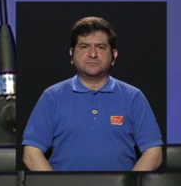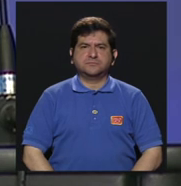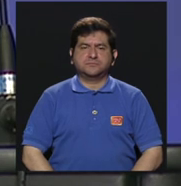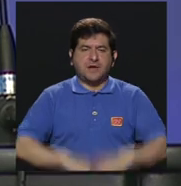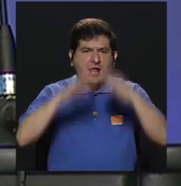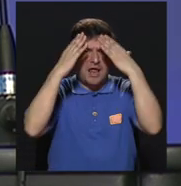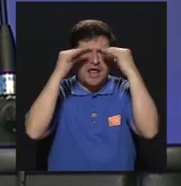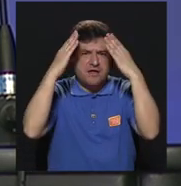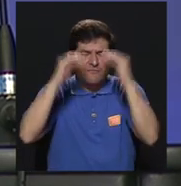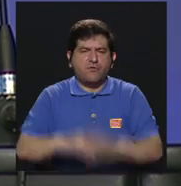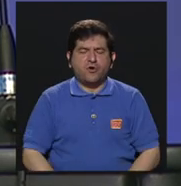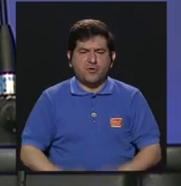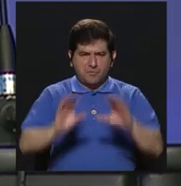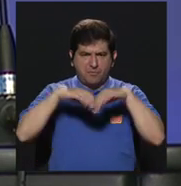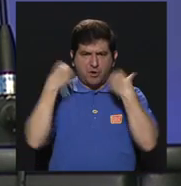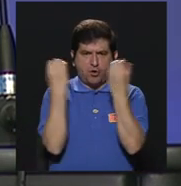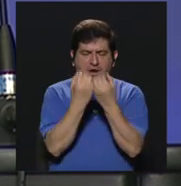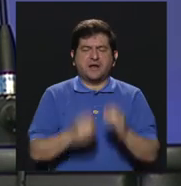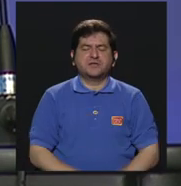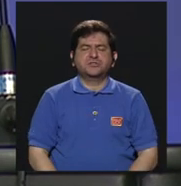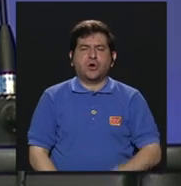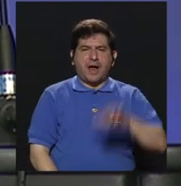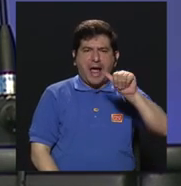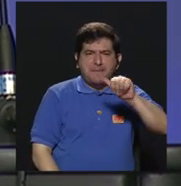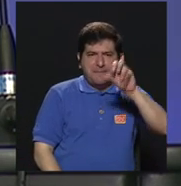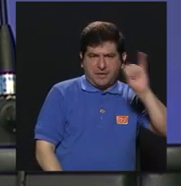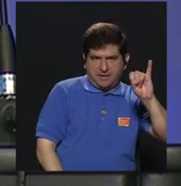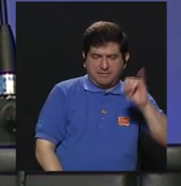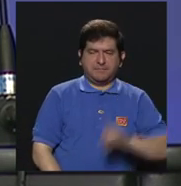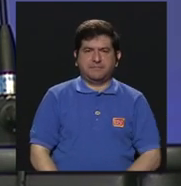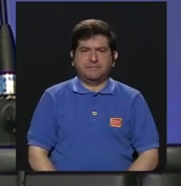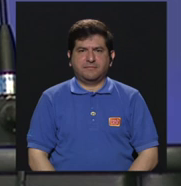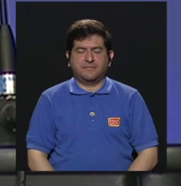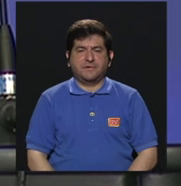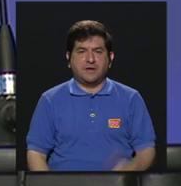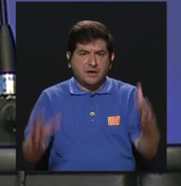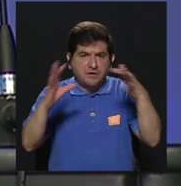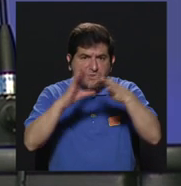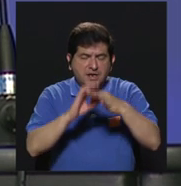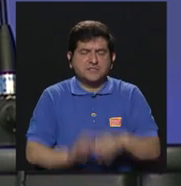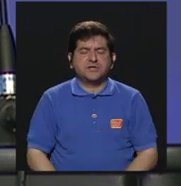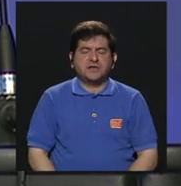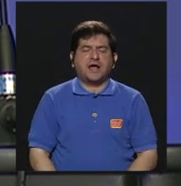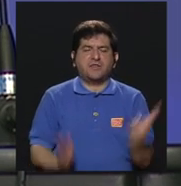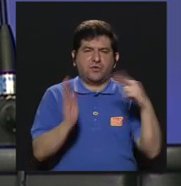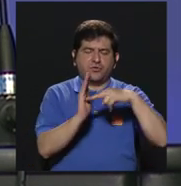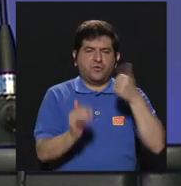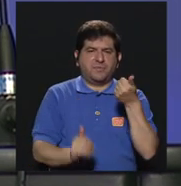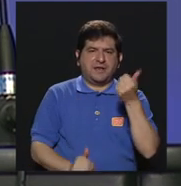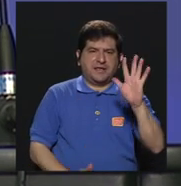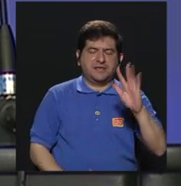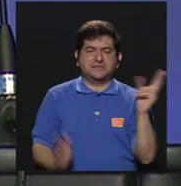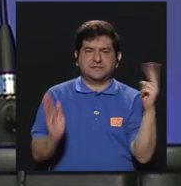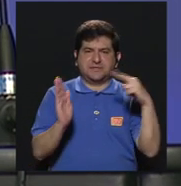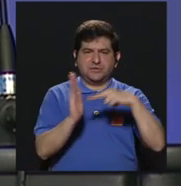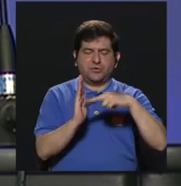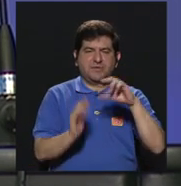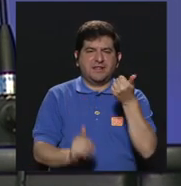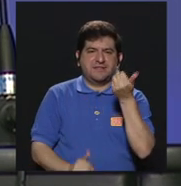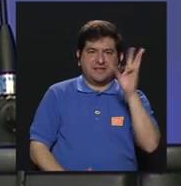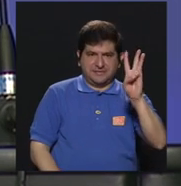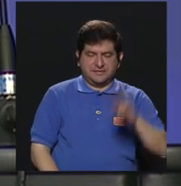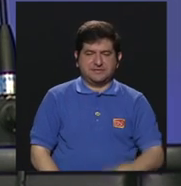El informe de la Organización Amnistía Internacional, correspondiente al bienio 2015-2016,